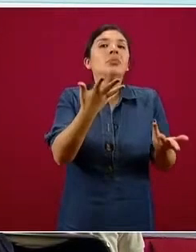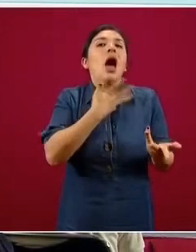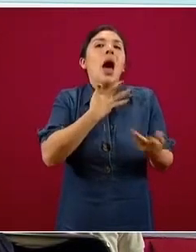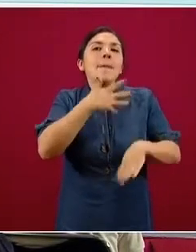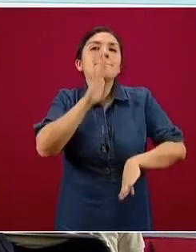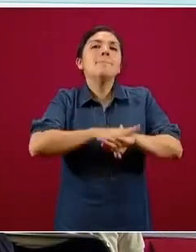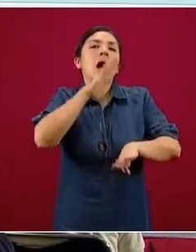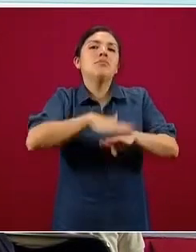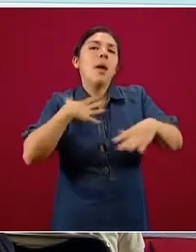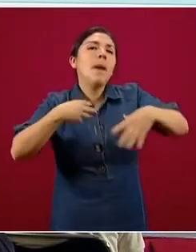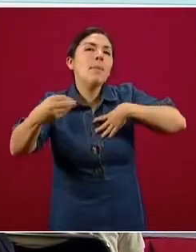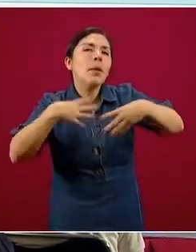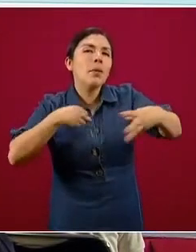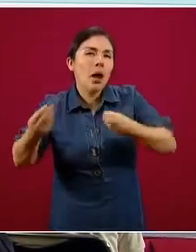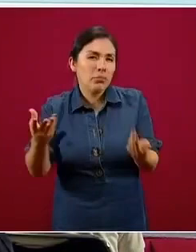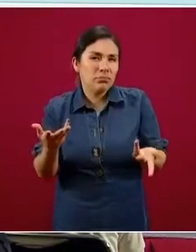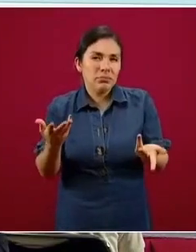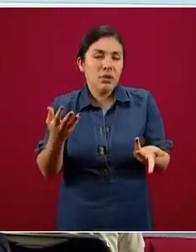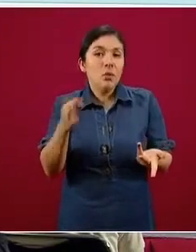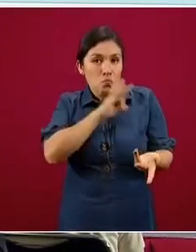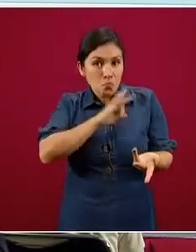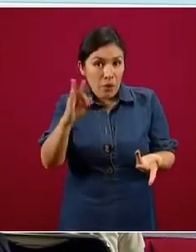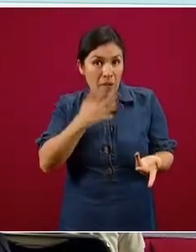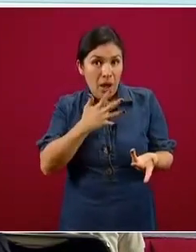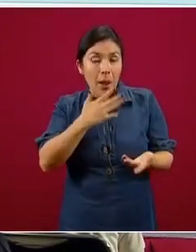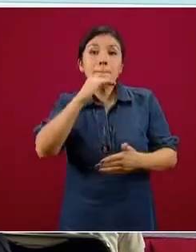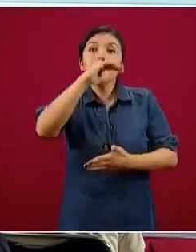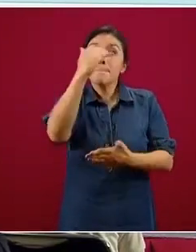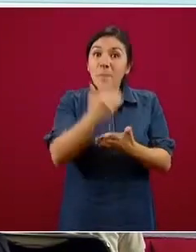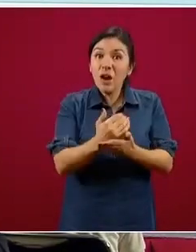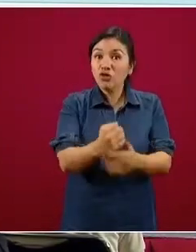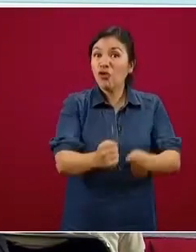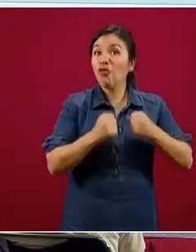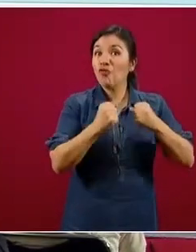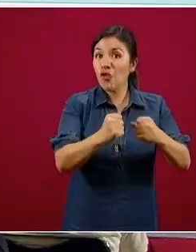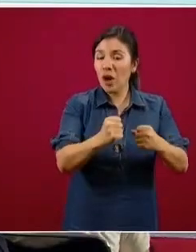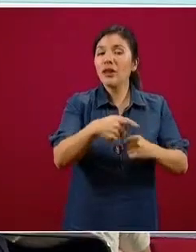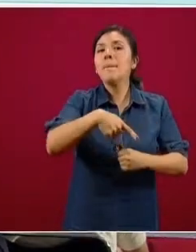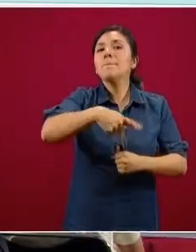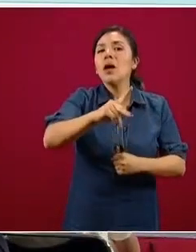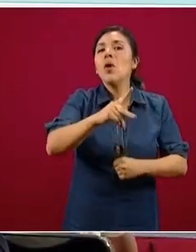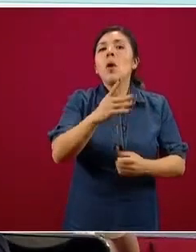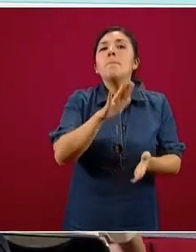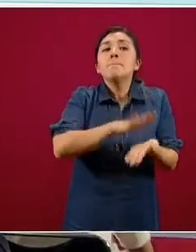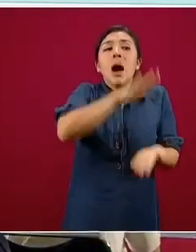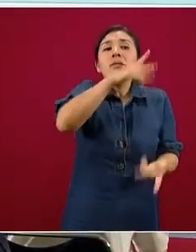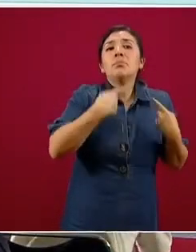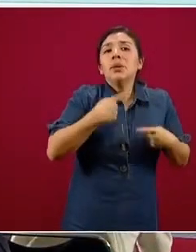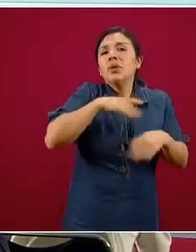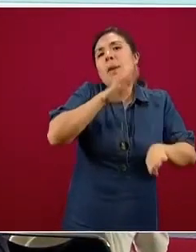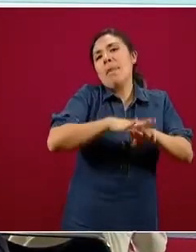mayor cantidad de casos, aun cuando pudieran tener menores intensidades de la epidemia.